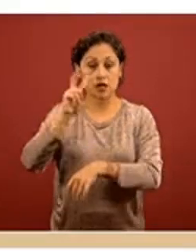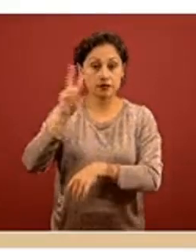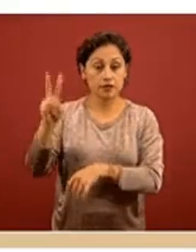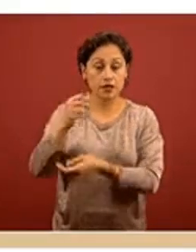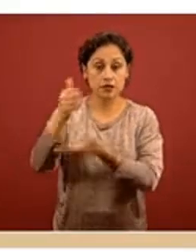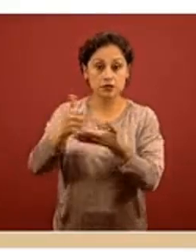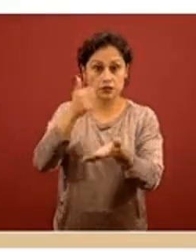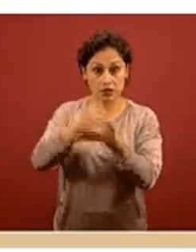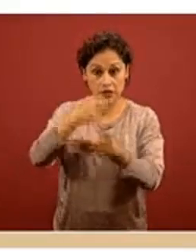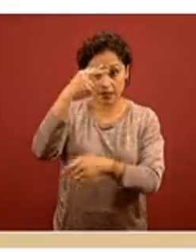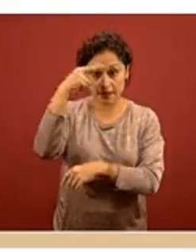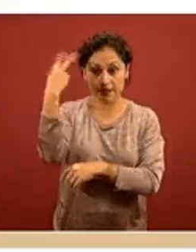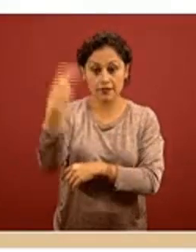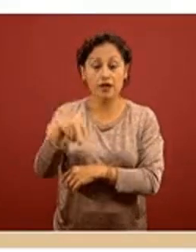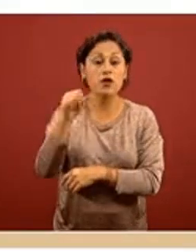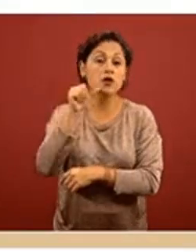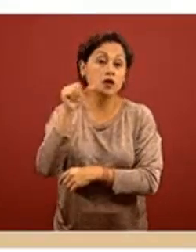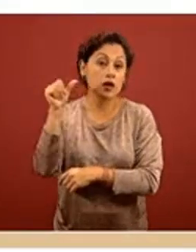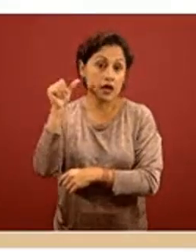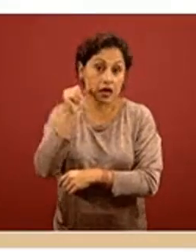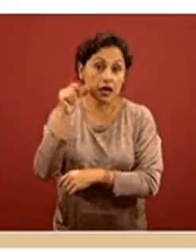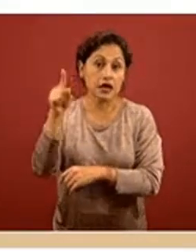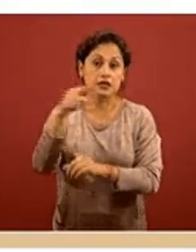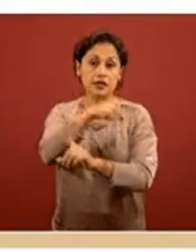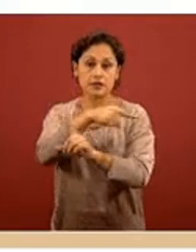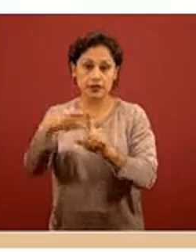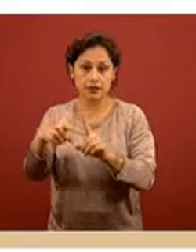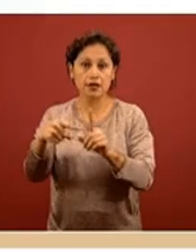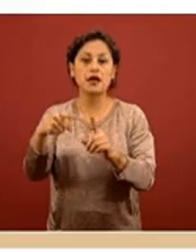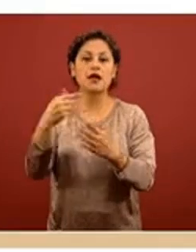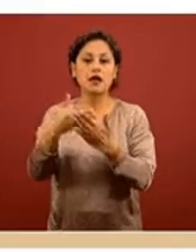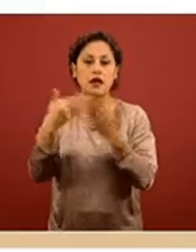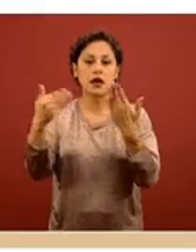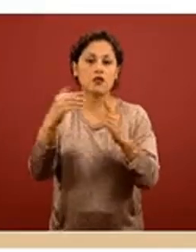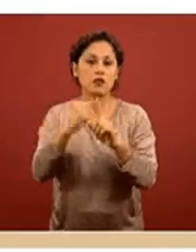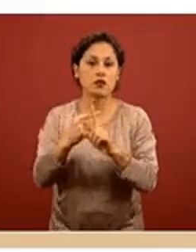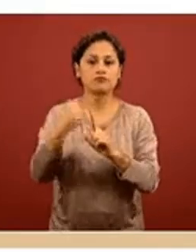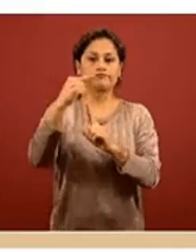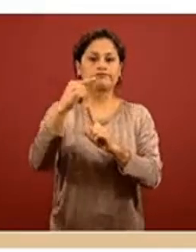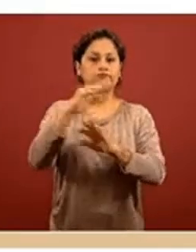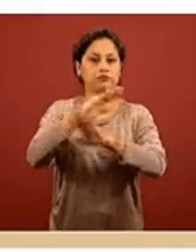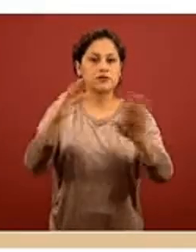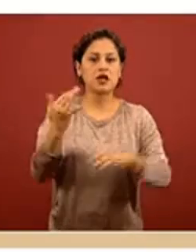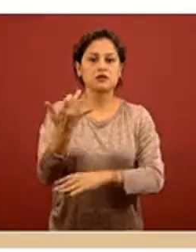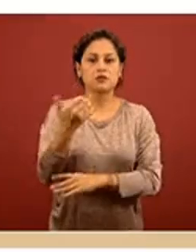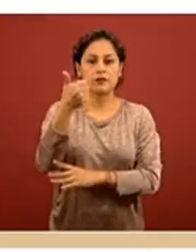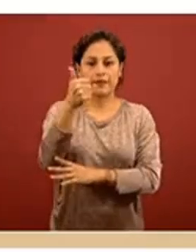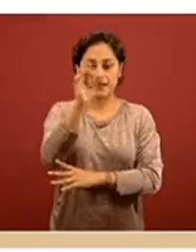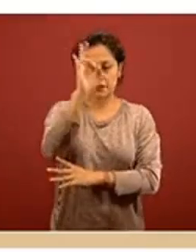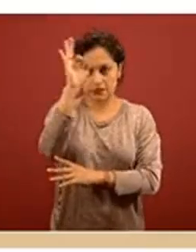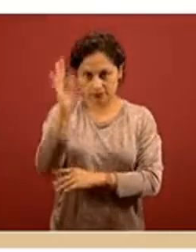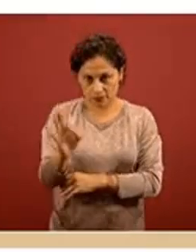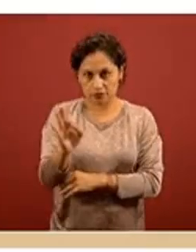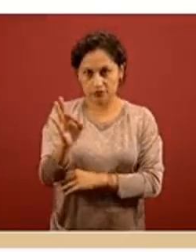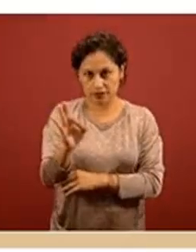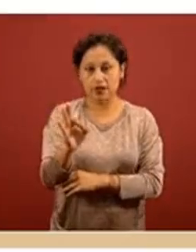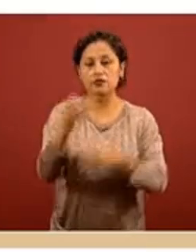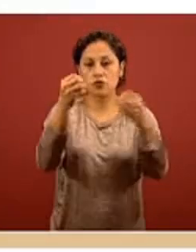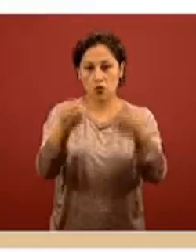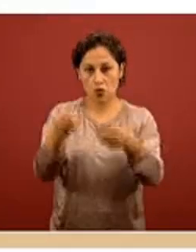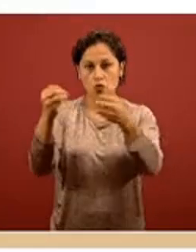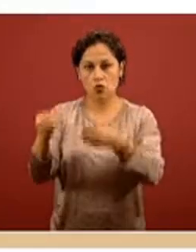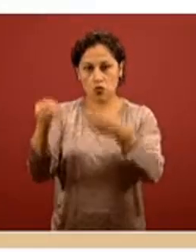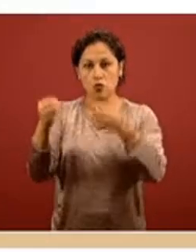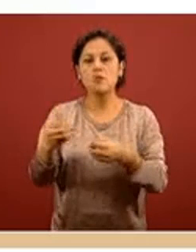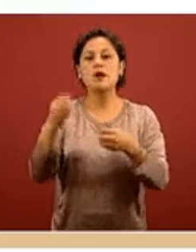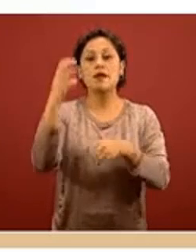México, ayer si recuerdan estaba por cruzar la mitad, hoy día ya la cruzó, está en el 56% de ocupación de las camas